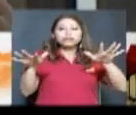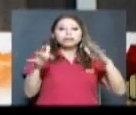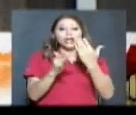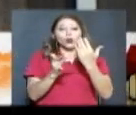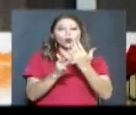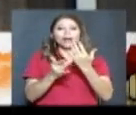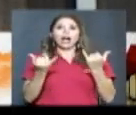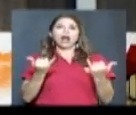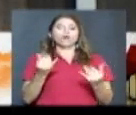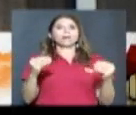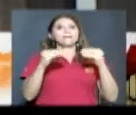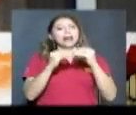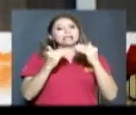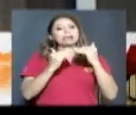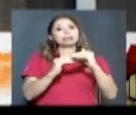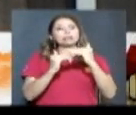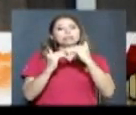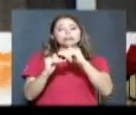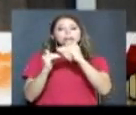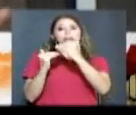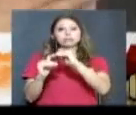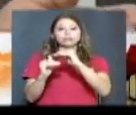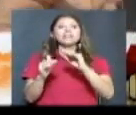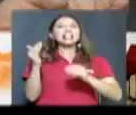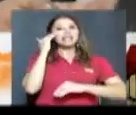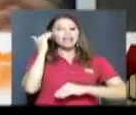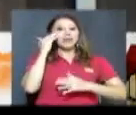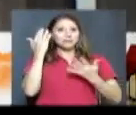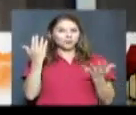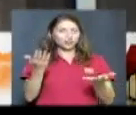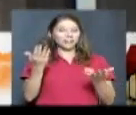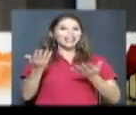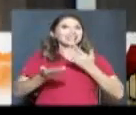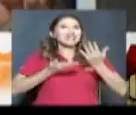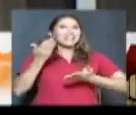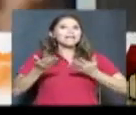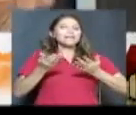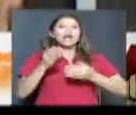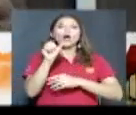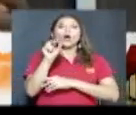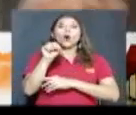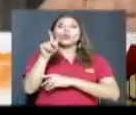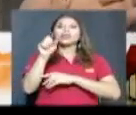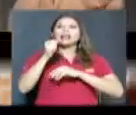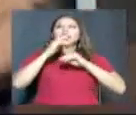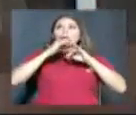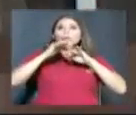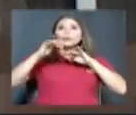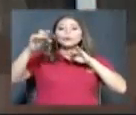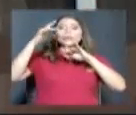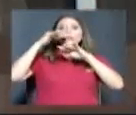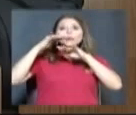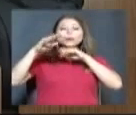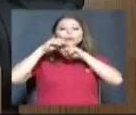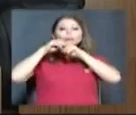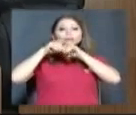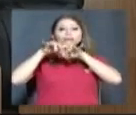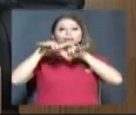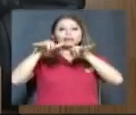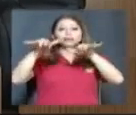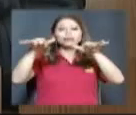más limitado, aunque sabemos que es el aire en el fondo, ¿verdad? Las ondas se transmiten porque hay aire de alguna manera,